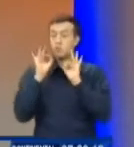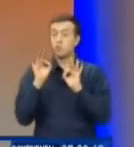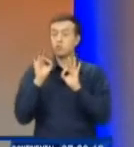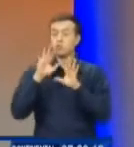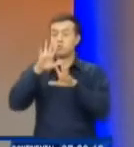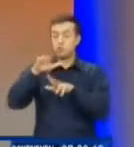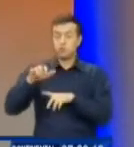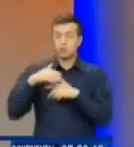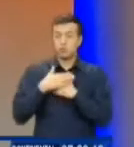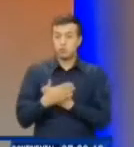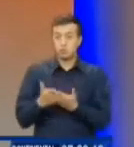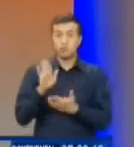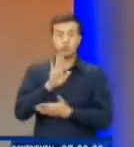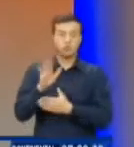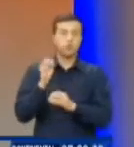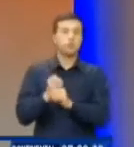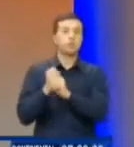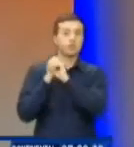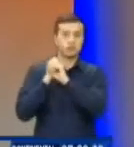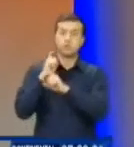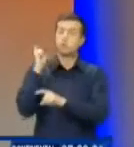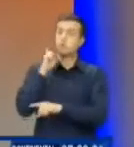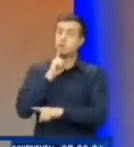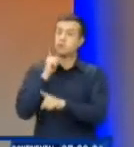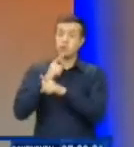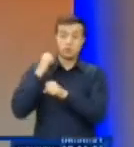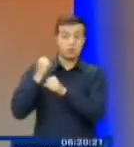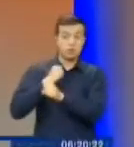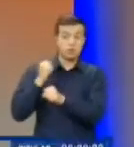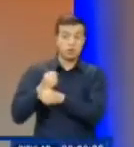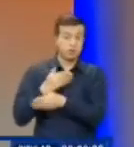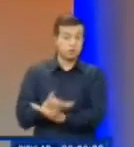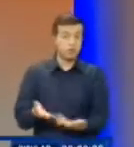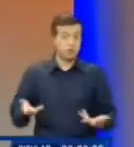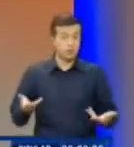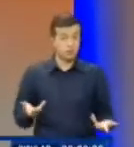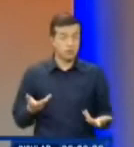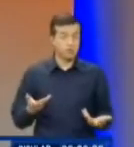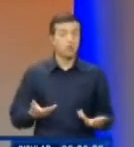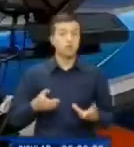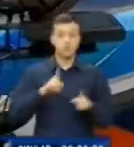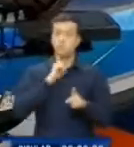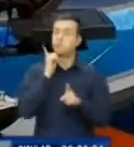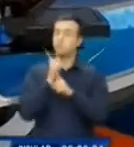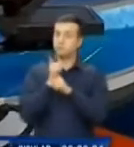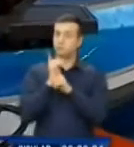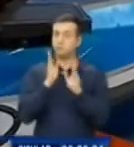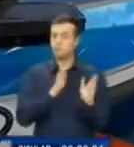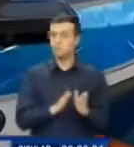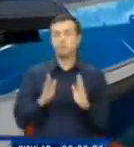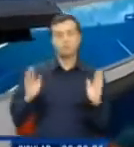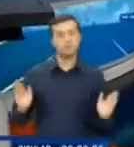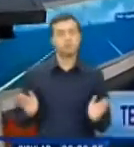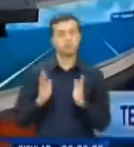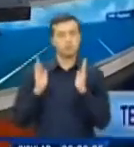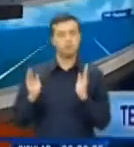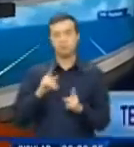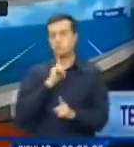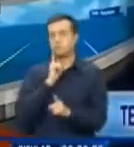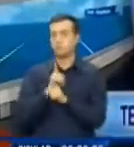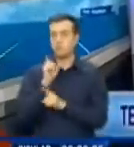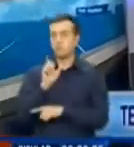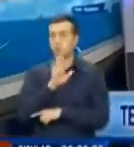para producir tienen la obligación de hacerla producir y para eso además se establecerán incentivos la